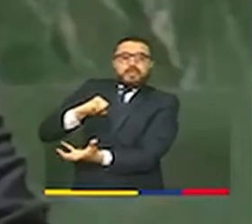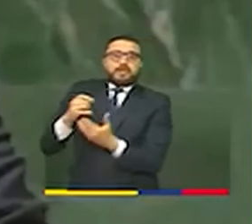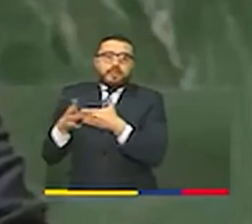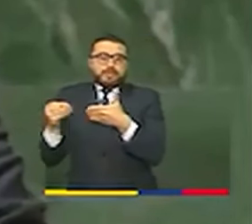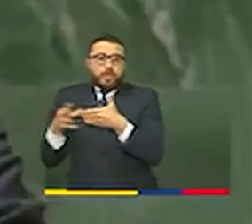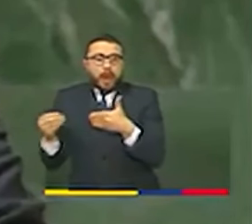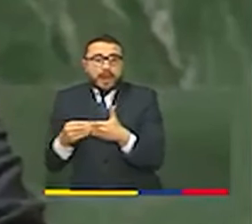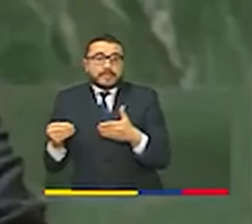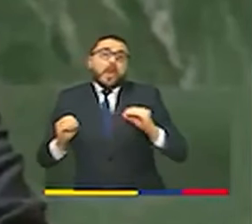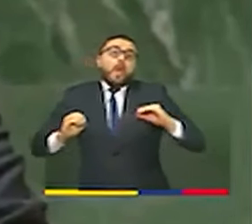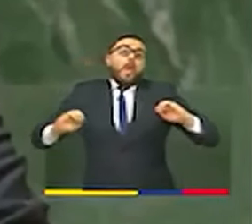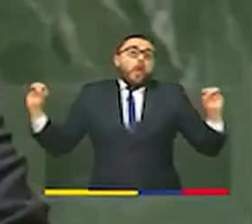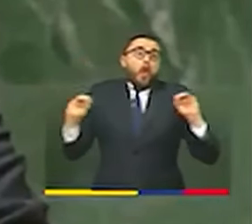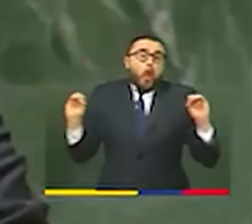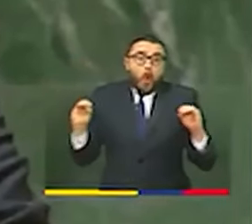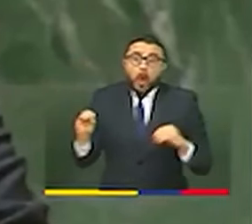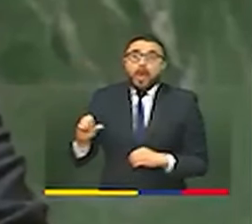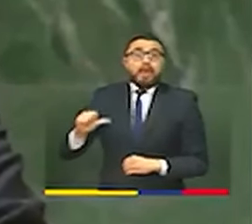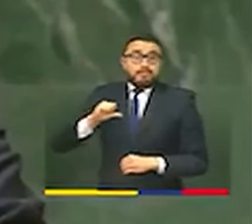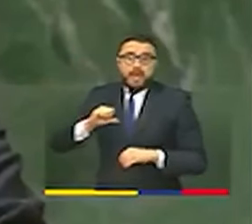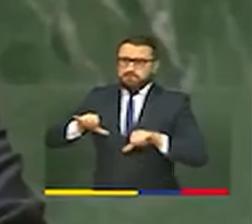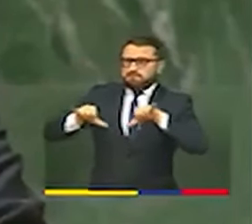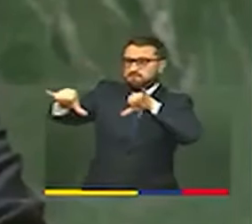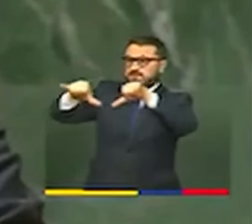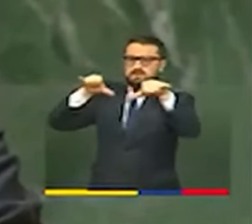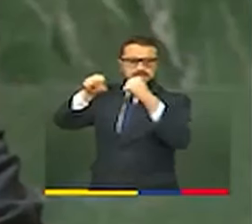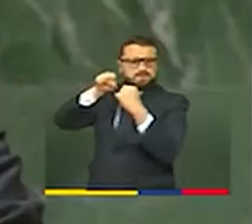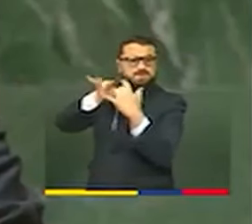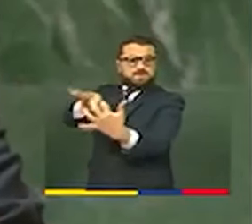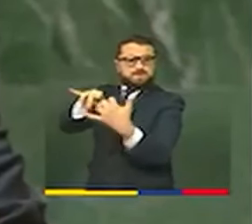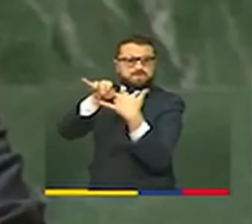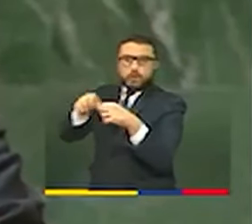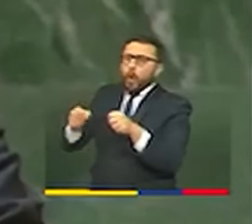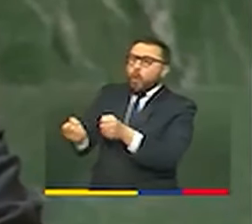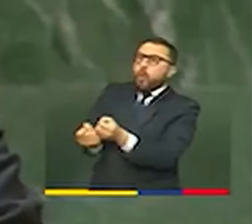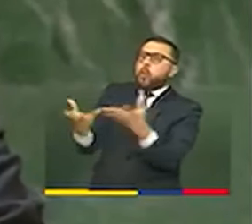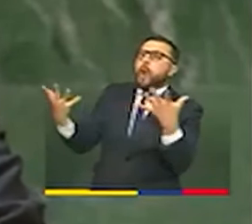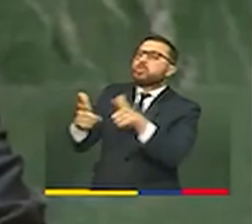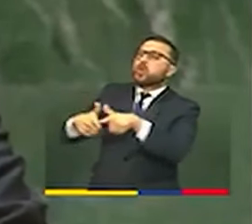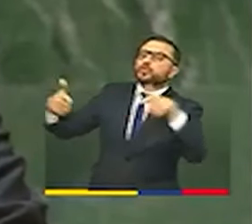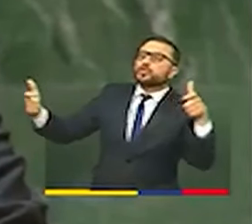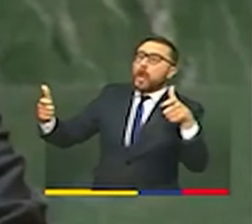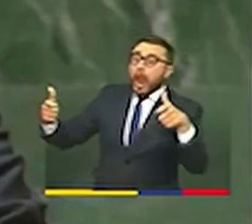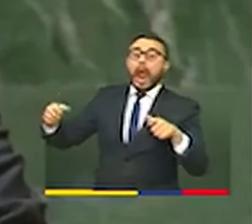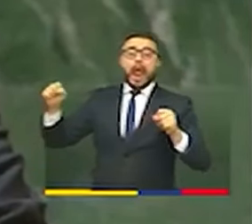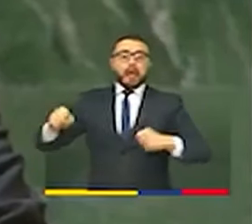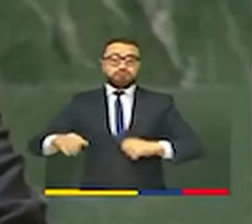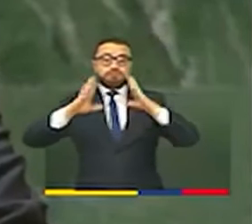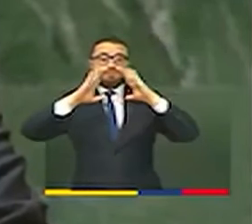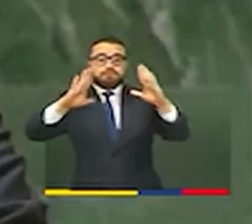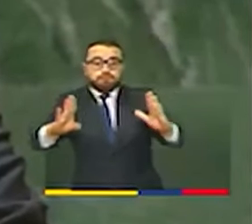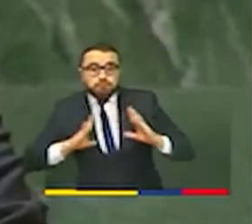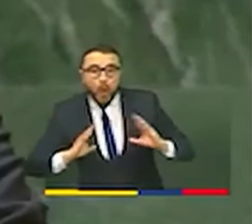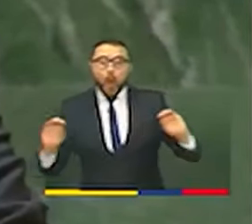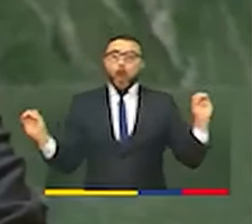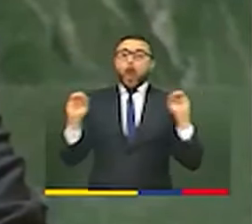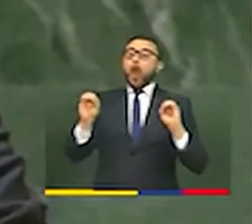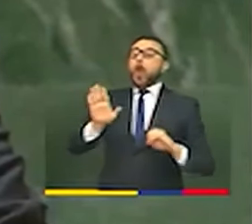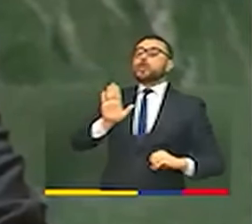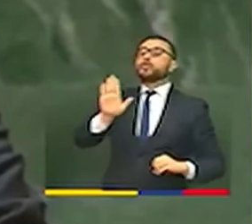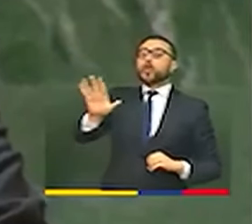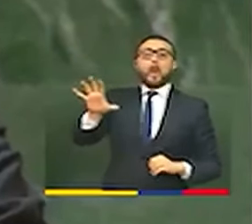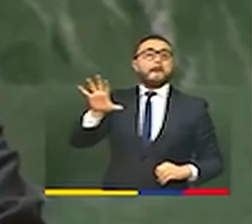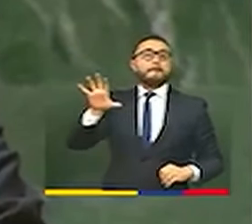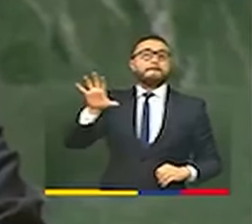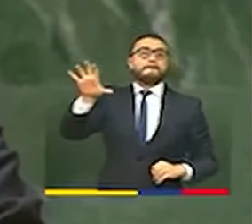en la cantidad que tenga de aviones de guerra y en el fondo en la capacidad que tenga su país